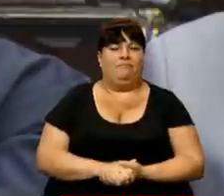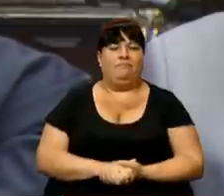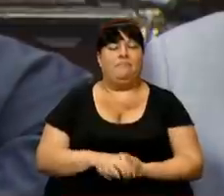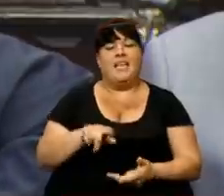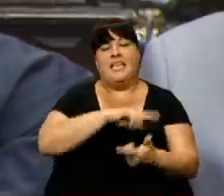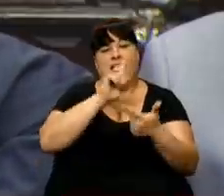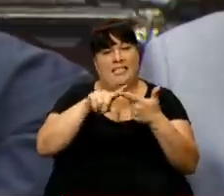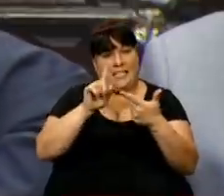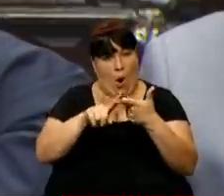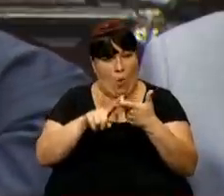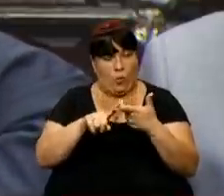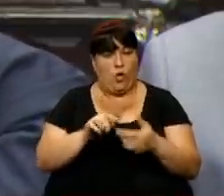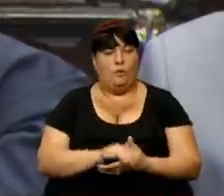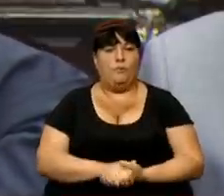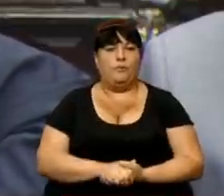En segundo lugar,